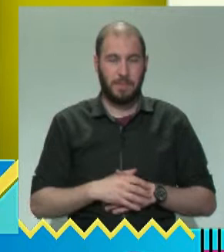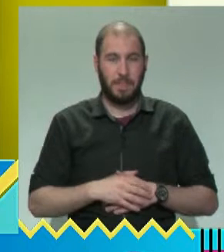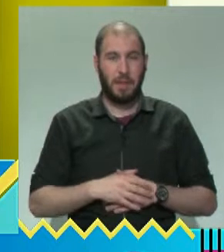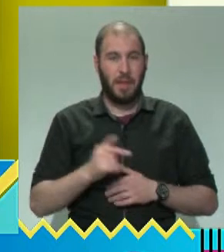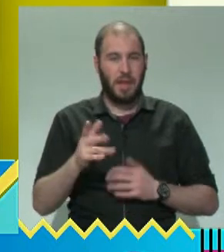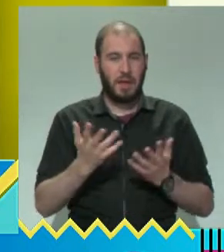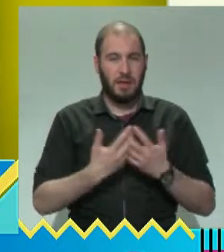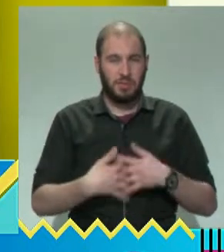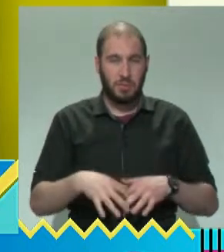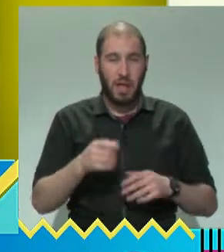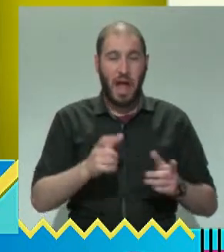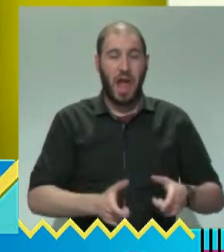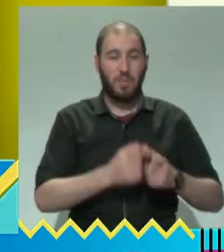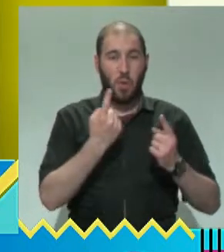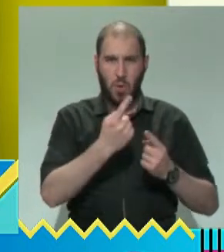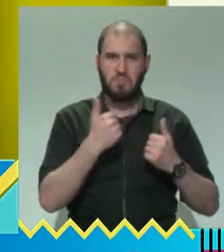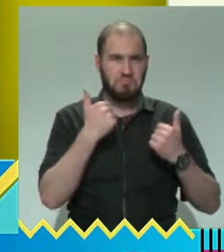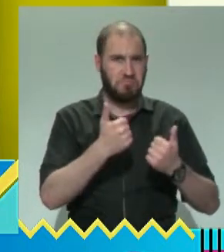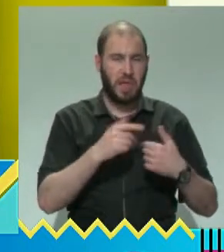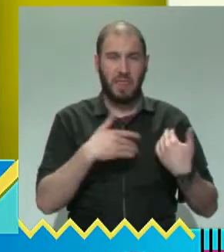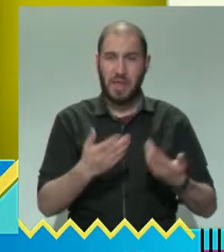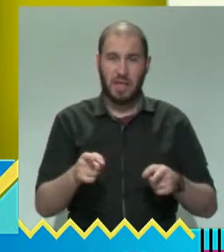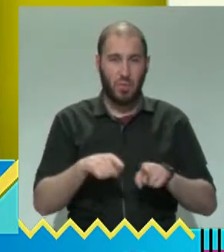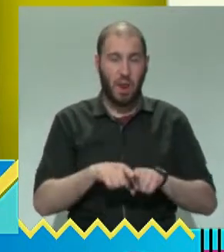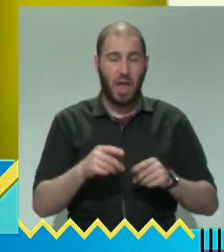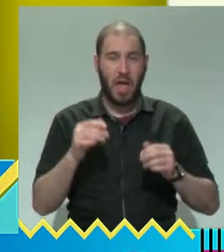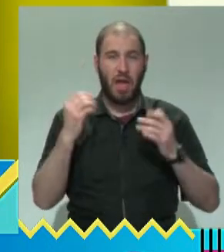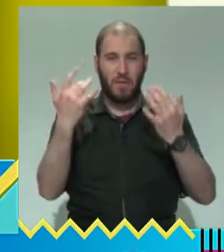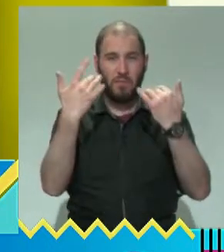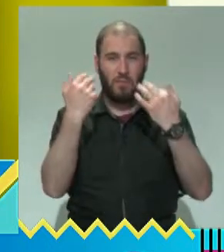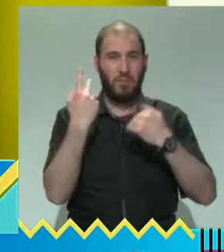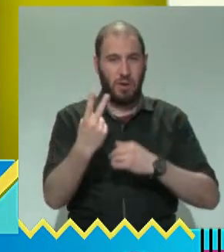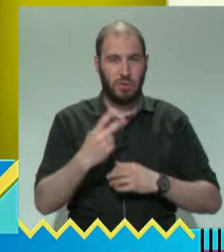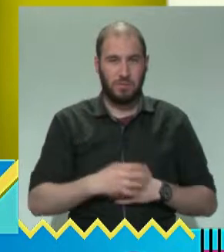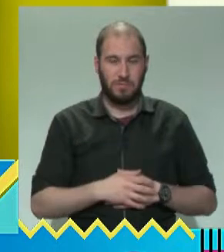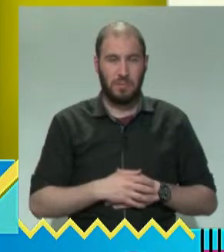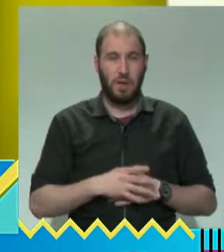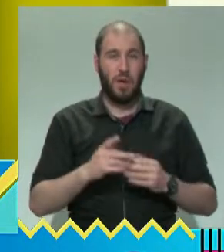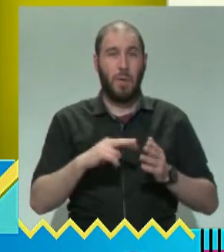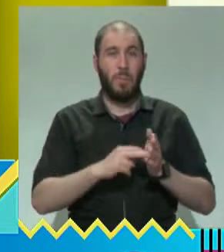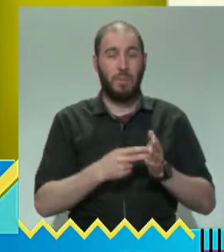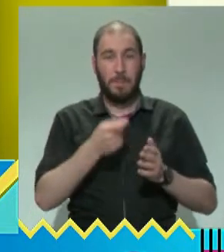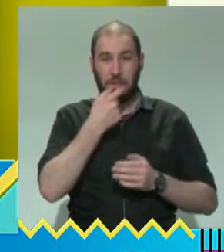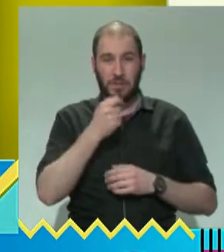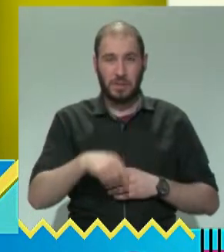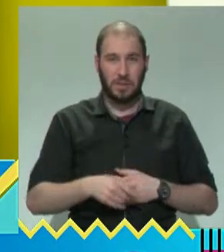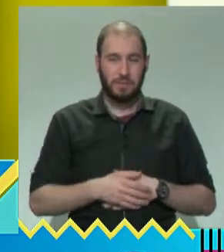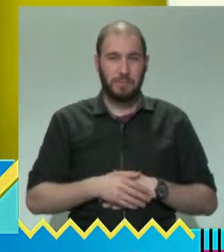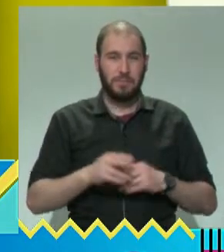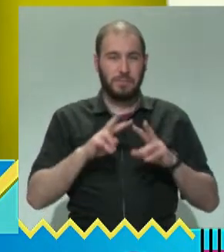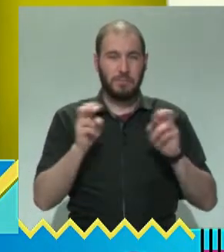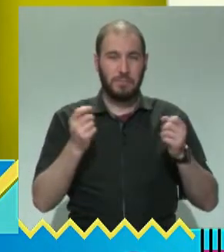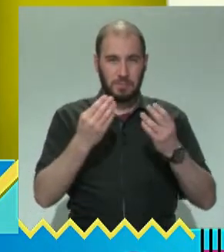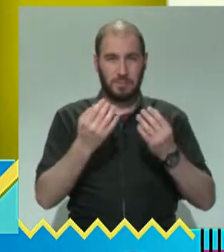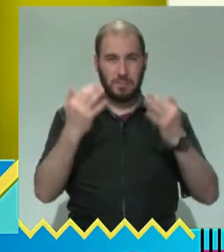una relación, dice, un árbol en buen estado proporciona lo mismo que 2 aires acondicionados. ¿No? Un problema que en la provincia de Mendoza esto del uso del